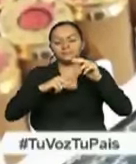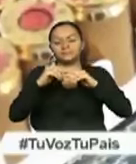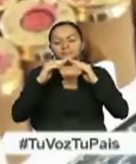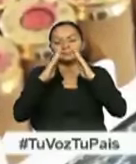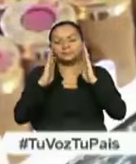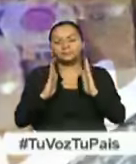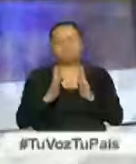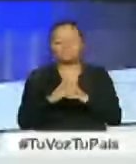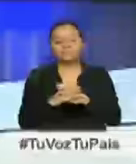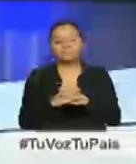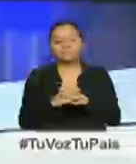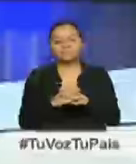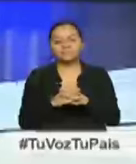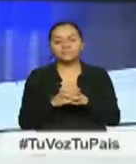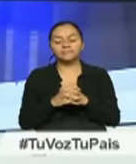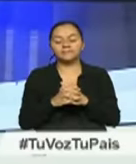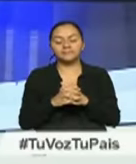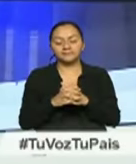Ciudadano.